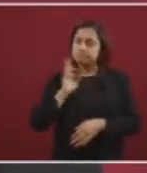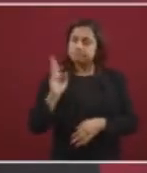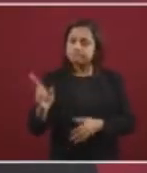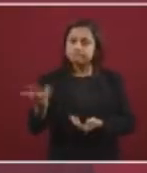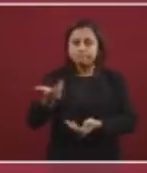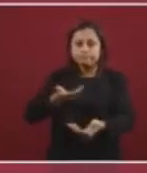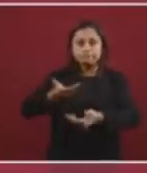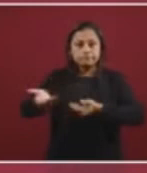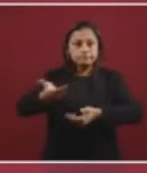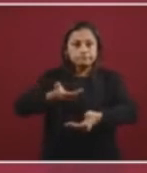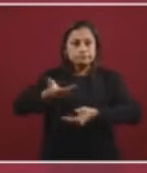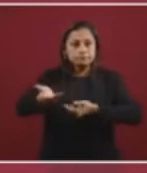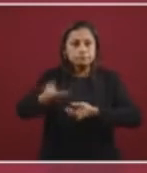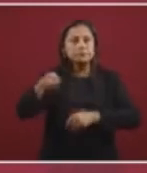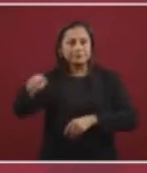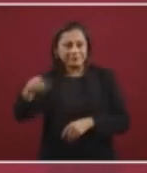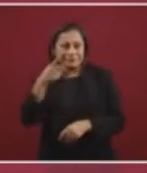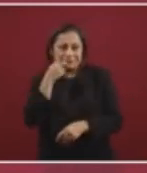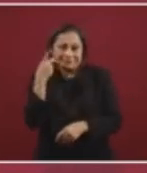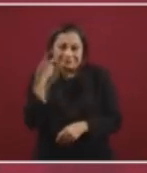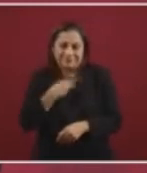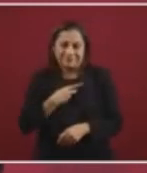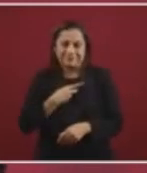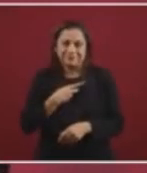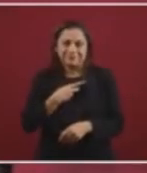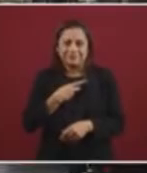dice, pues también tenemos